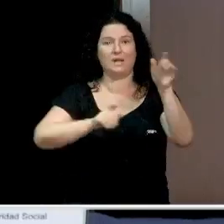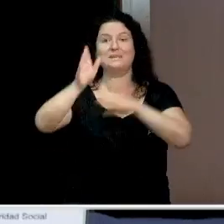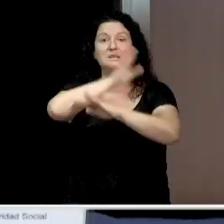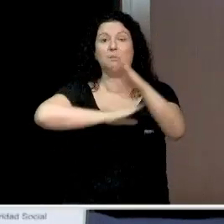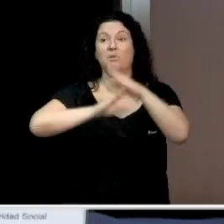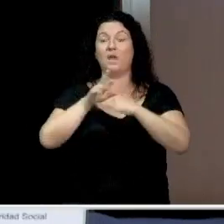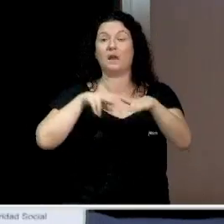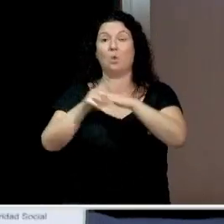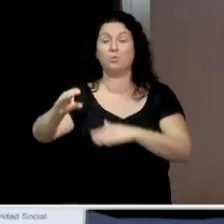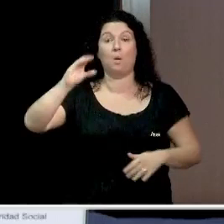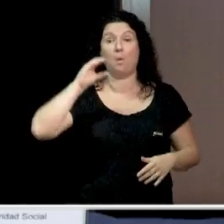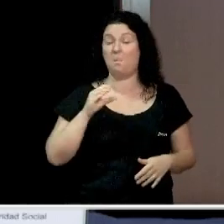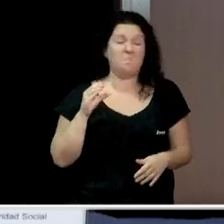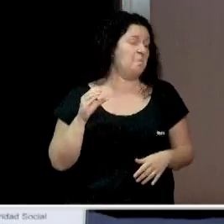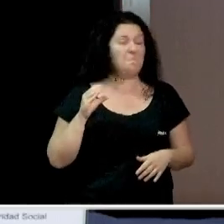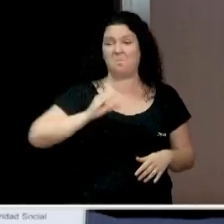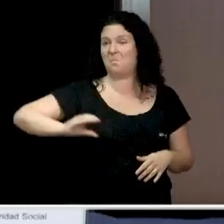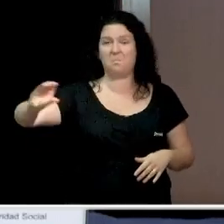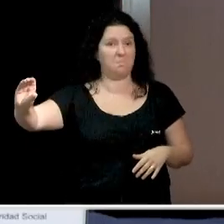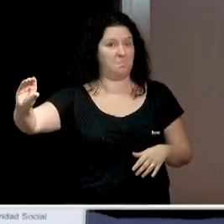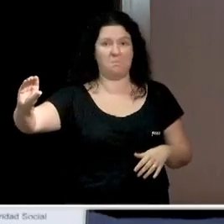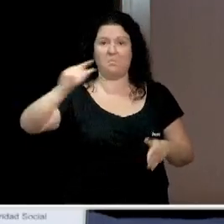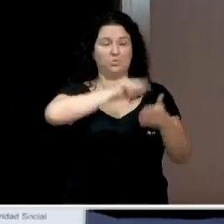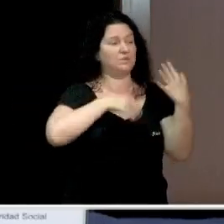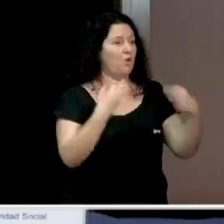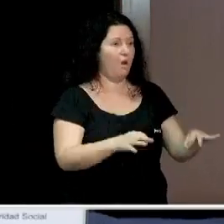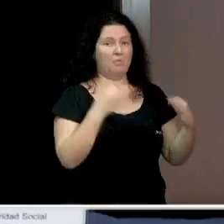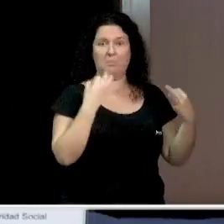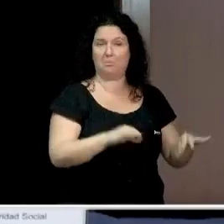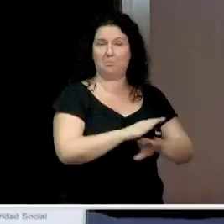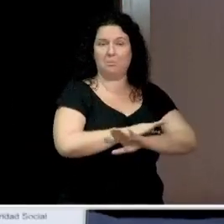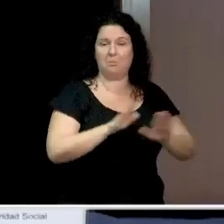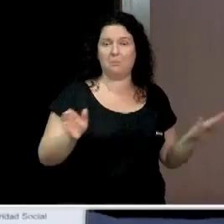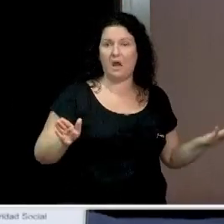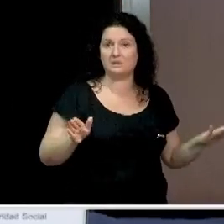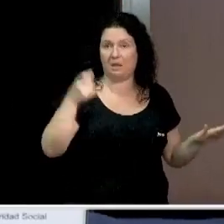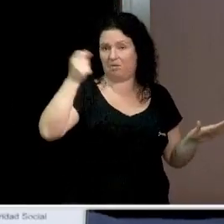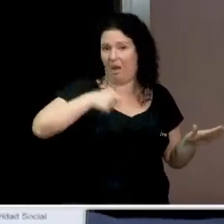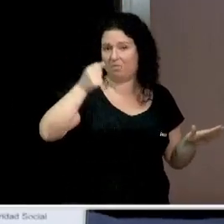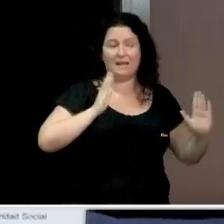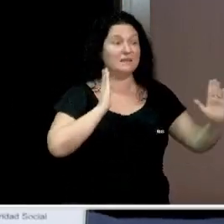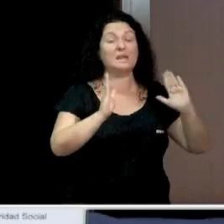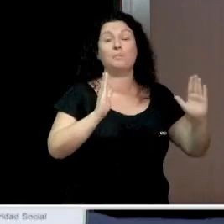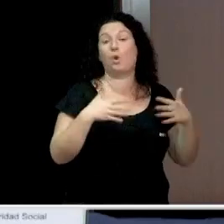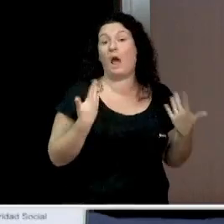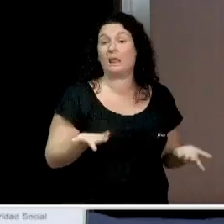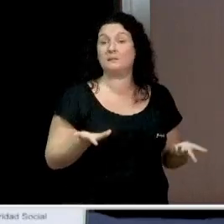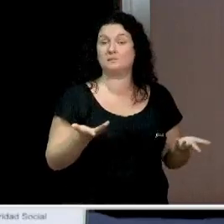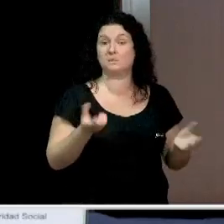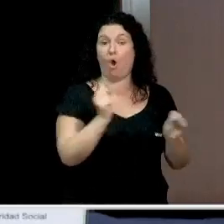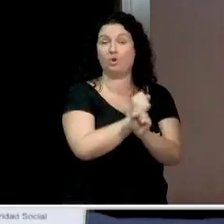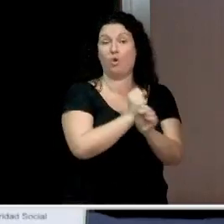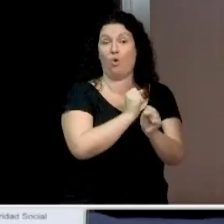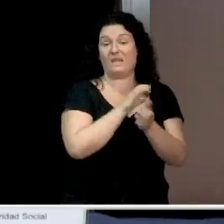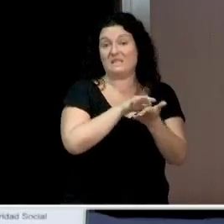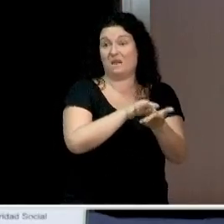discapacidad se ejecutó a través de contratos ordinarios, comunes, temporales, obra o servicio determinado, como